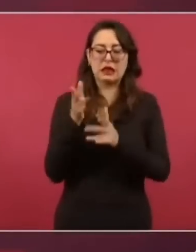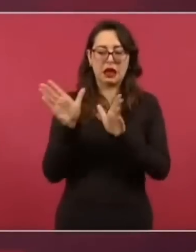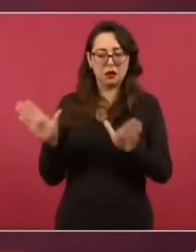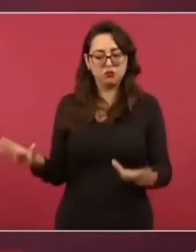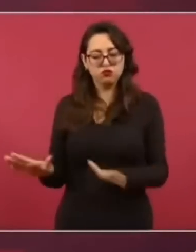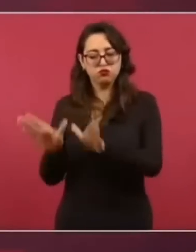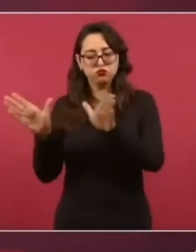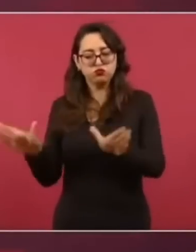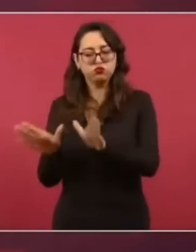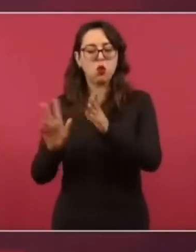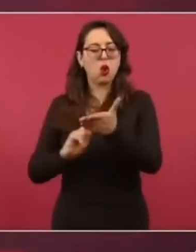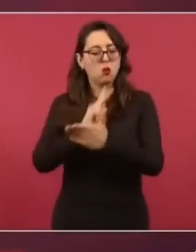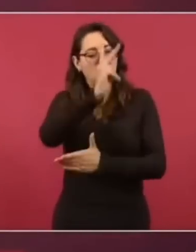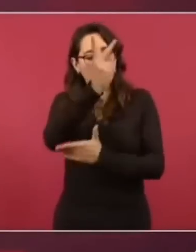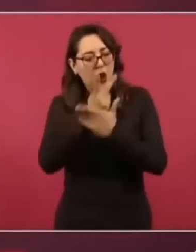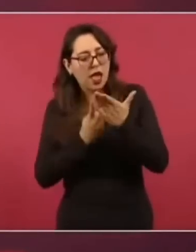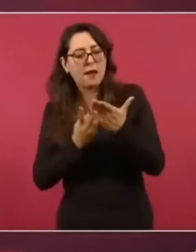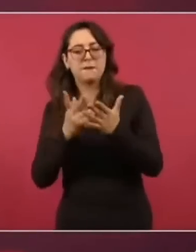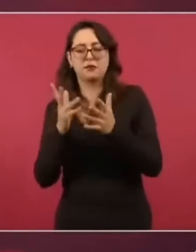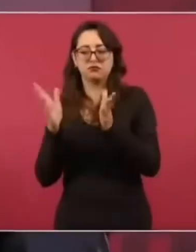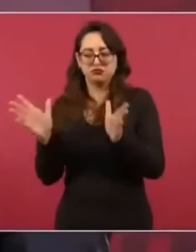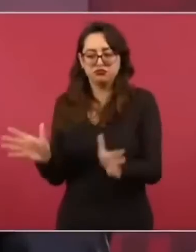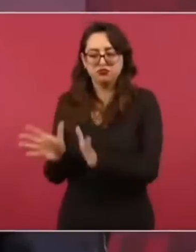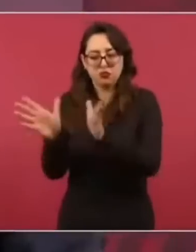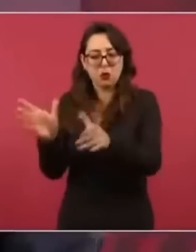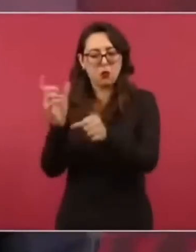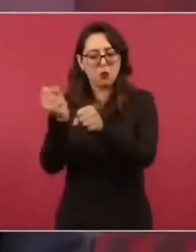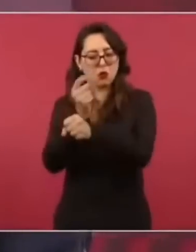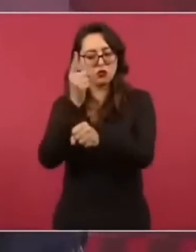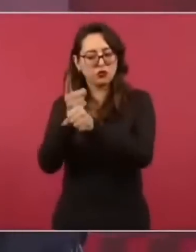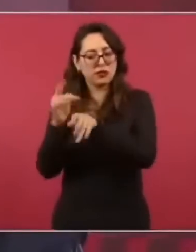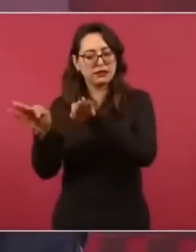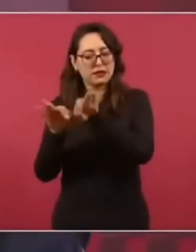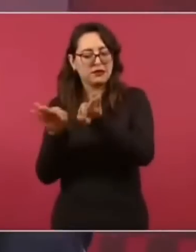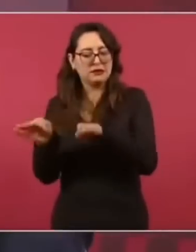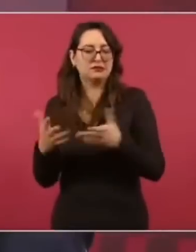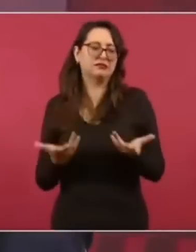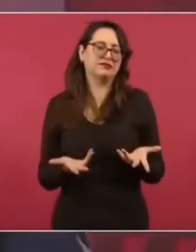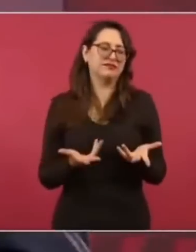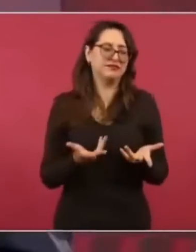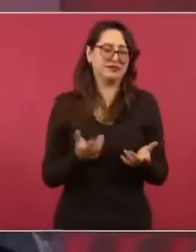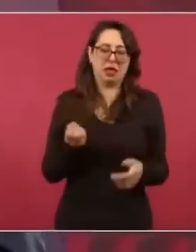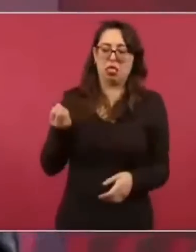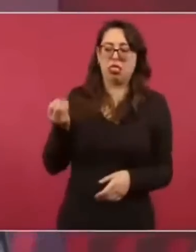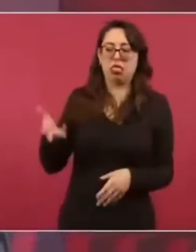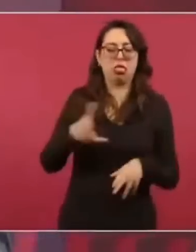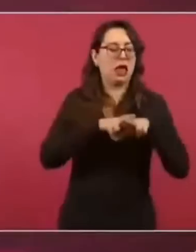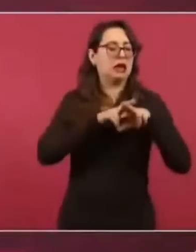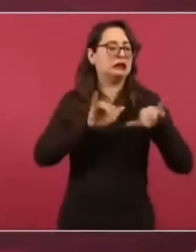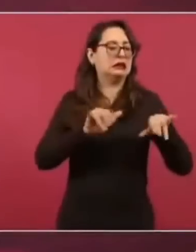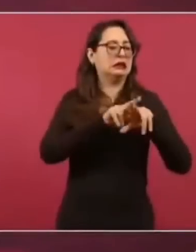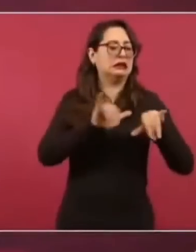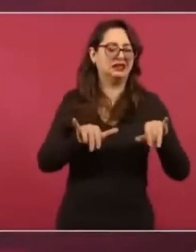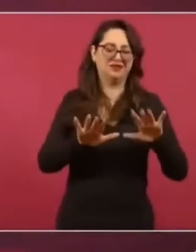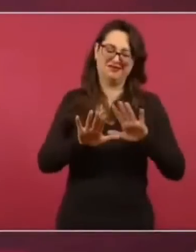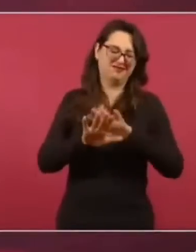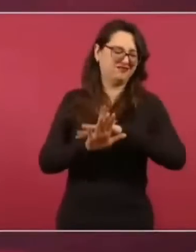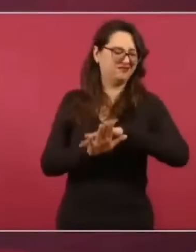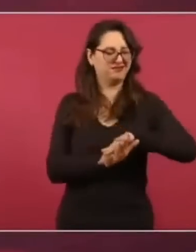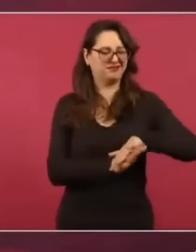que solo les llamaban ninis, que ni estudiaban ni trabajaban, y se empezaron a entregar